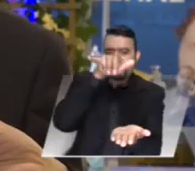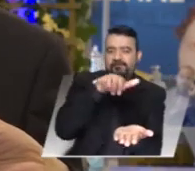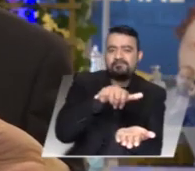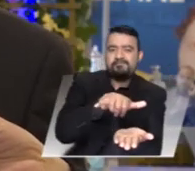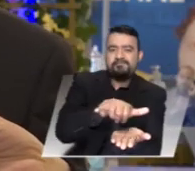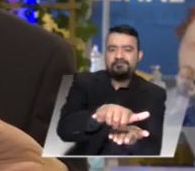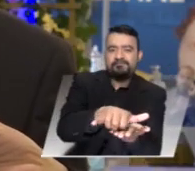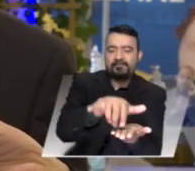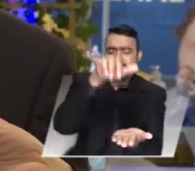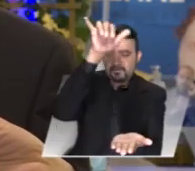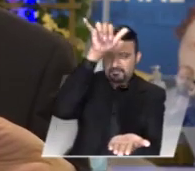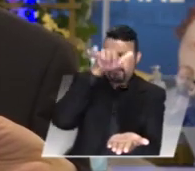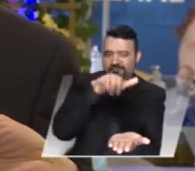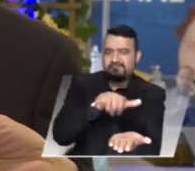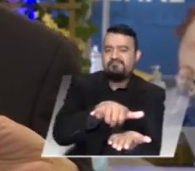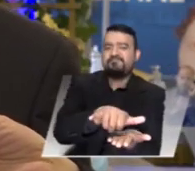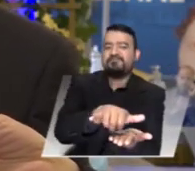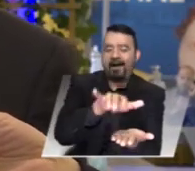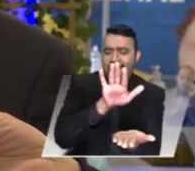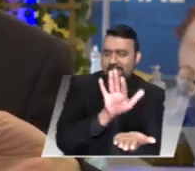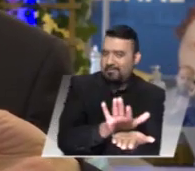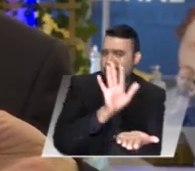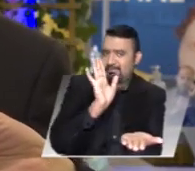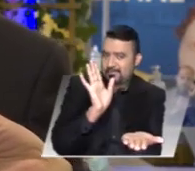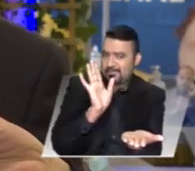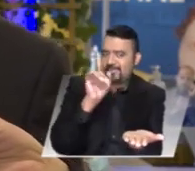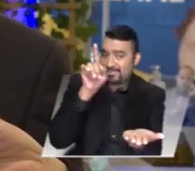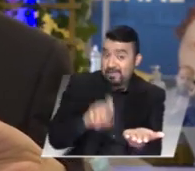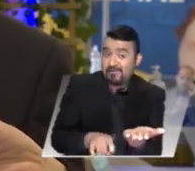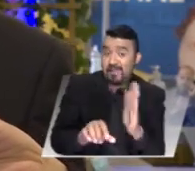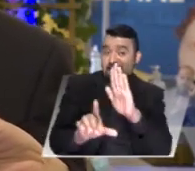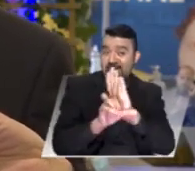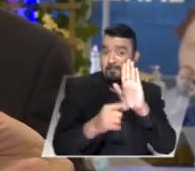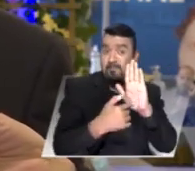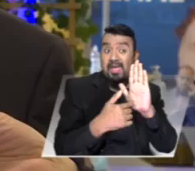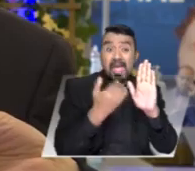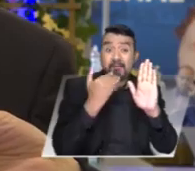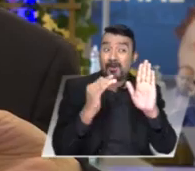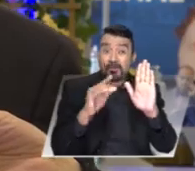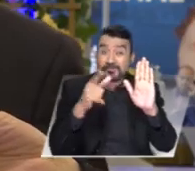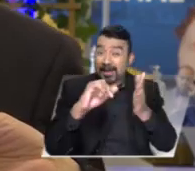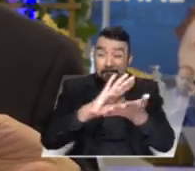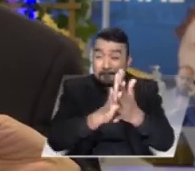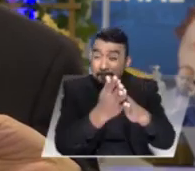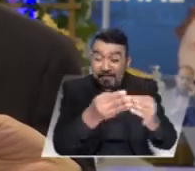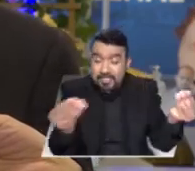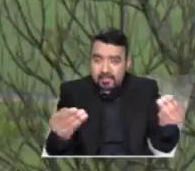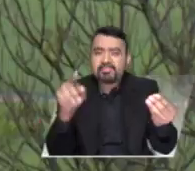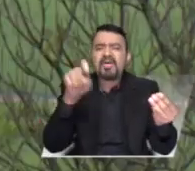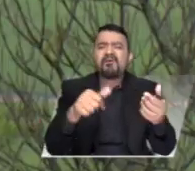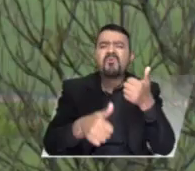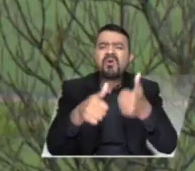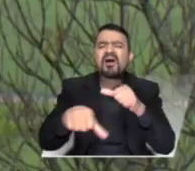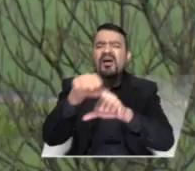no cumpla esa función, deberá tener funciones culturales y ambientales, o sea, debe ser un parque para la ciudad.